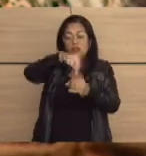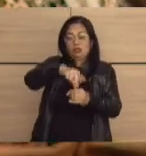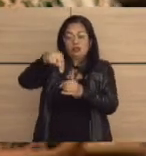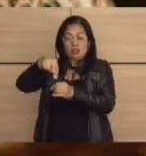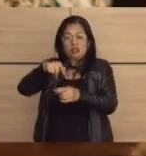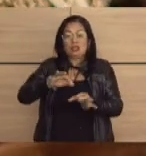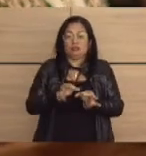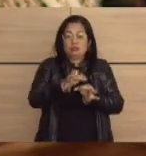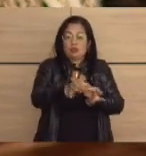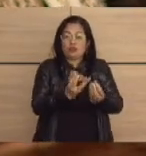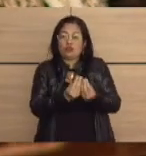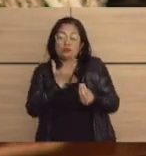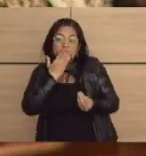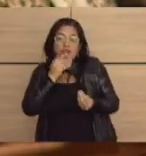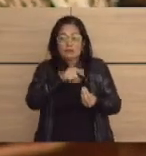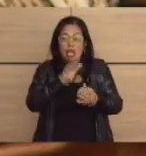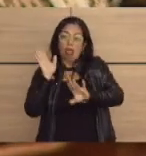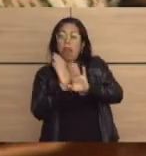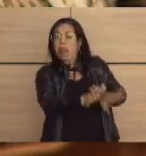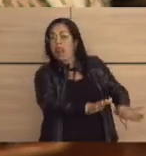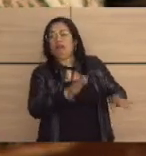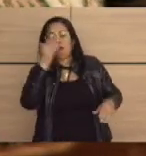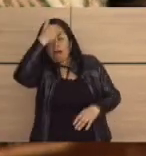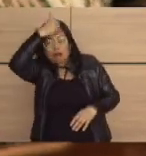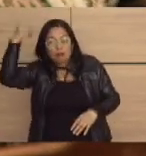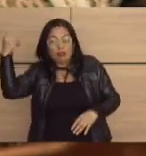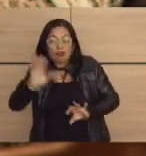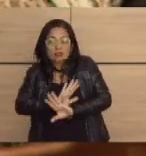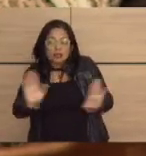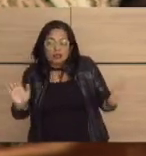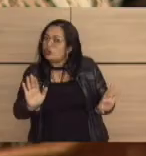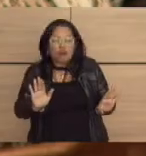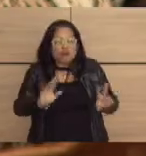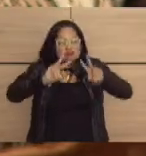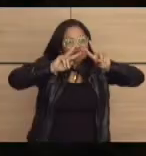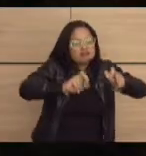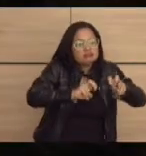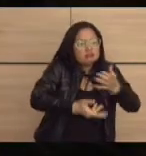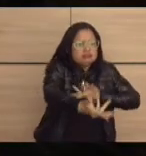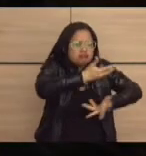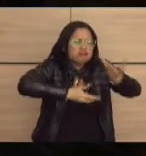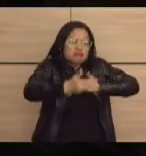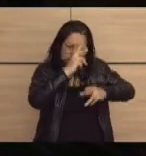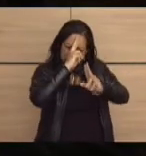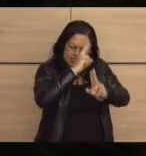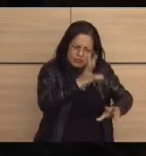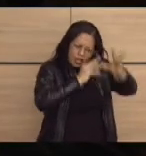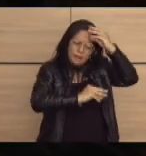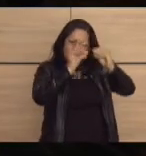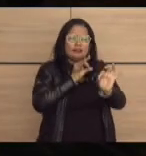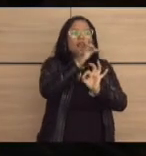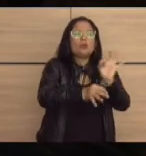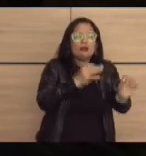mucho menos lo que hay que olvidar, sino donde hay que aprender muchas cosas de ese respeto y de ese cuidado. Y